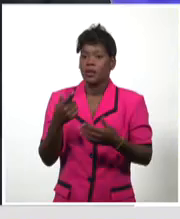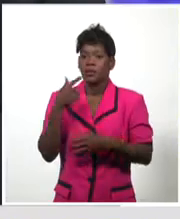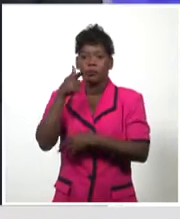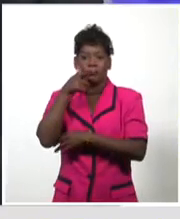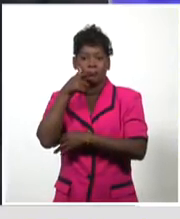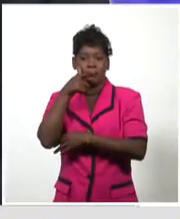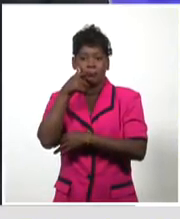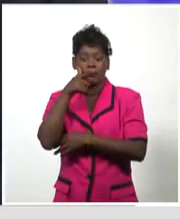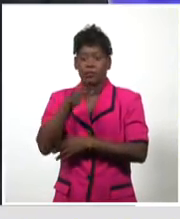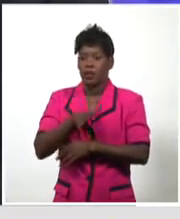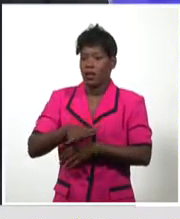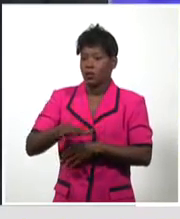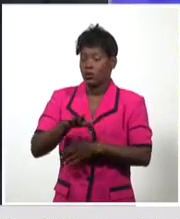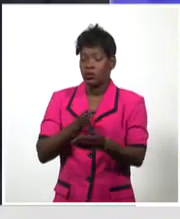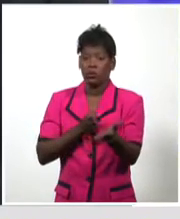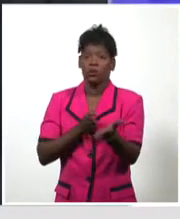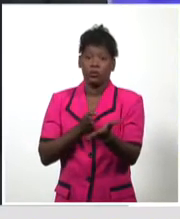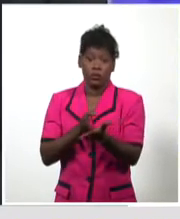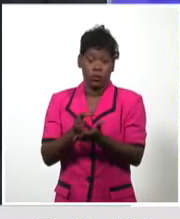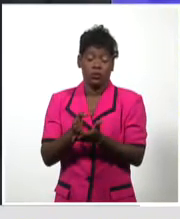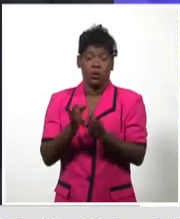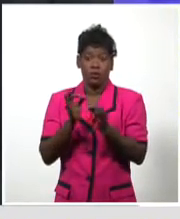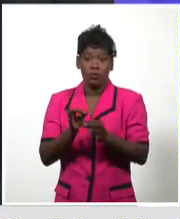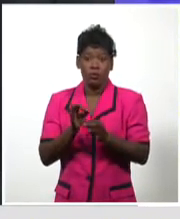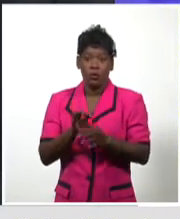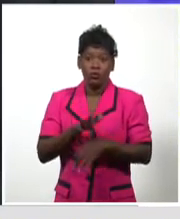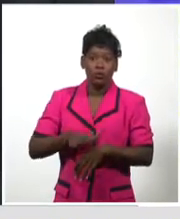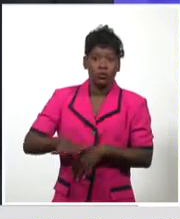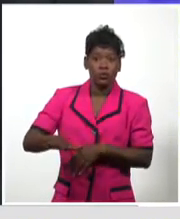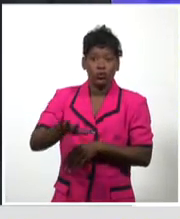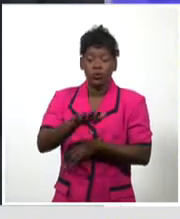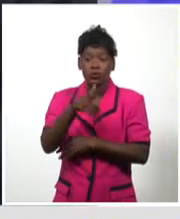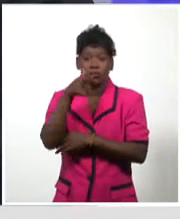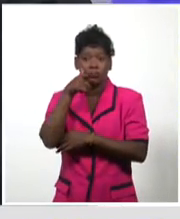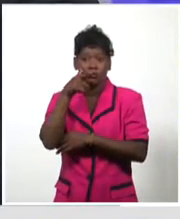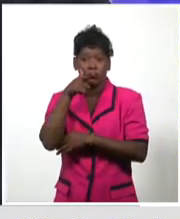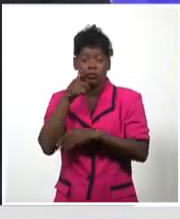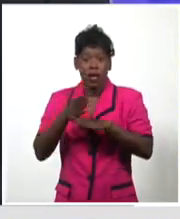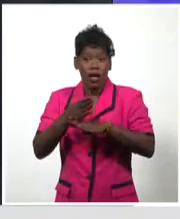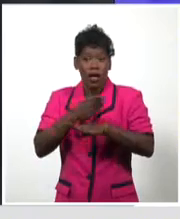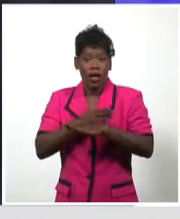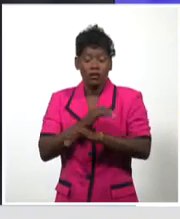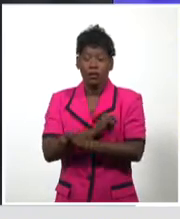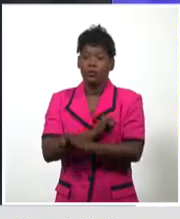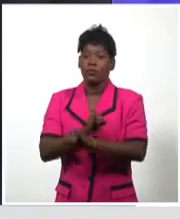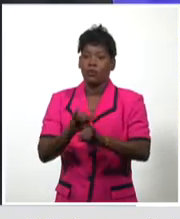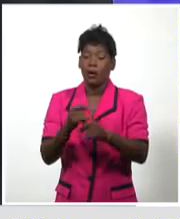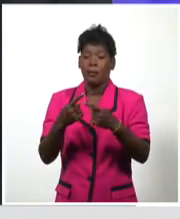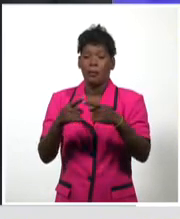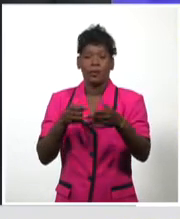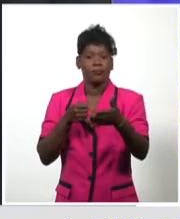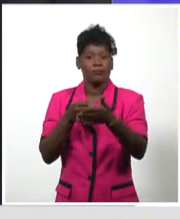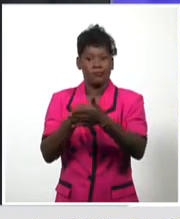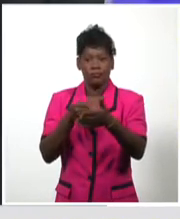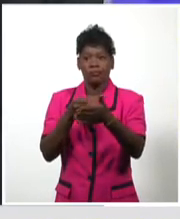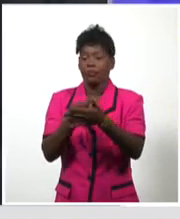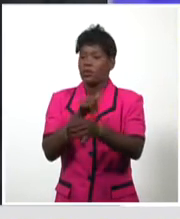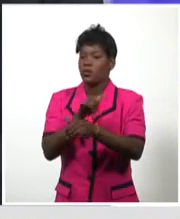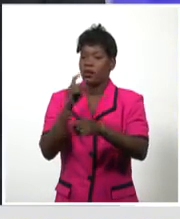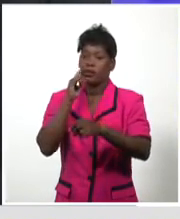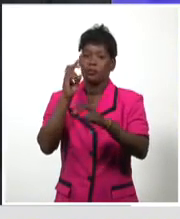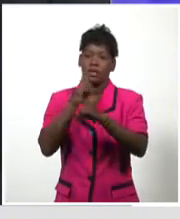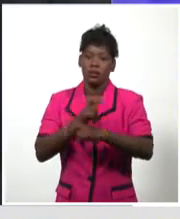a mantener la sostenibilidad de nuestro sistema de vigilancia y alerta temprana, pero también a apoyar las investigaciones que hace el país como